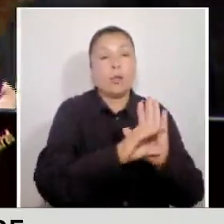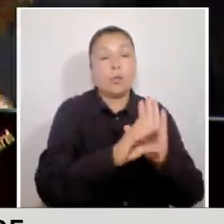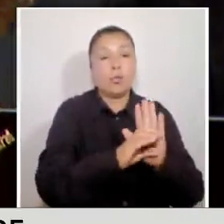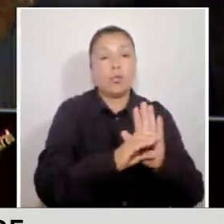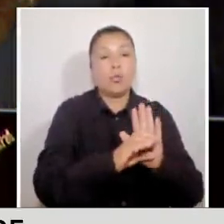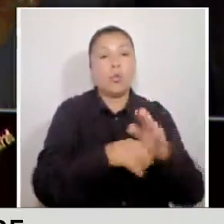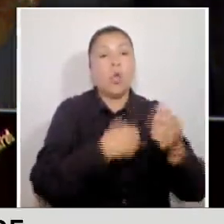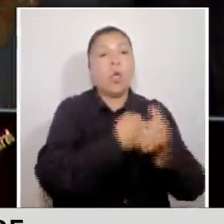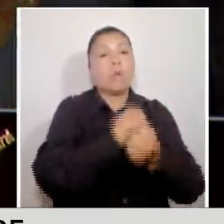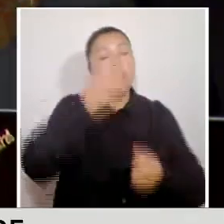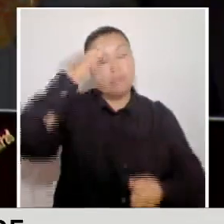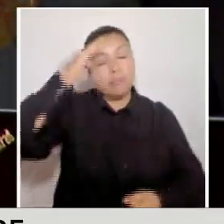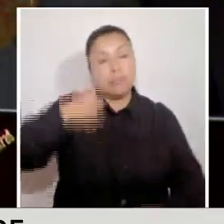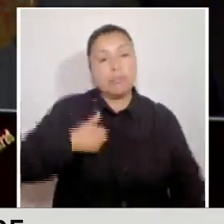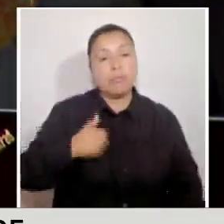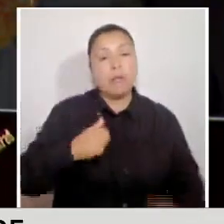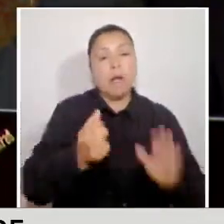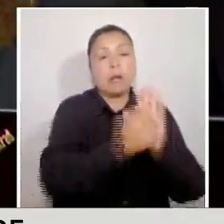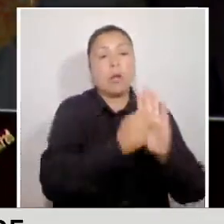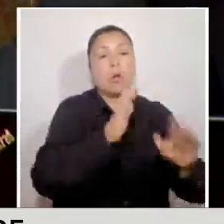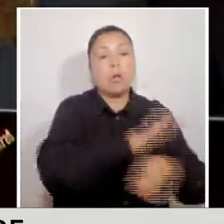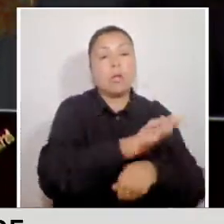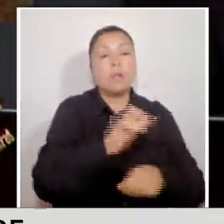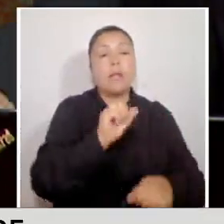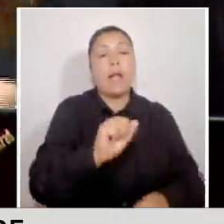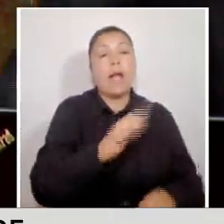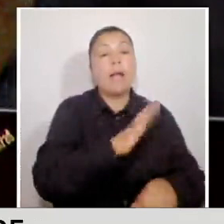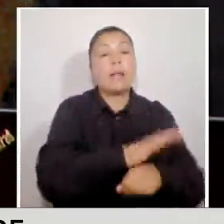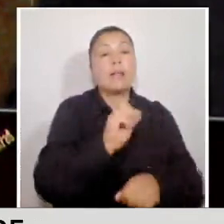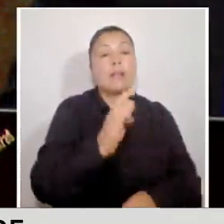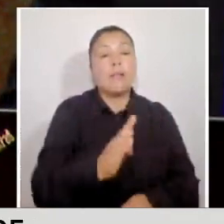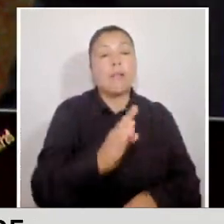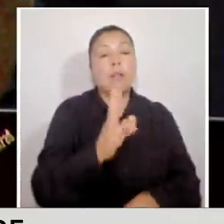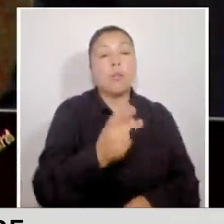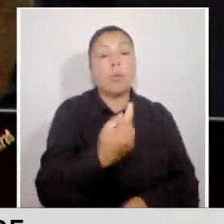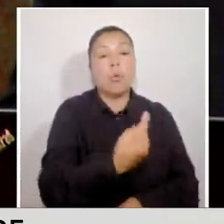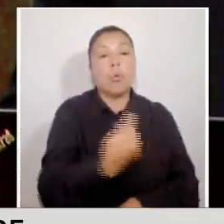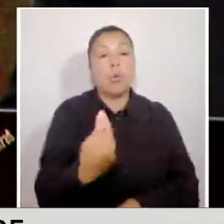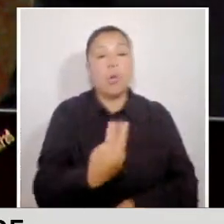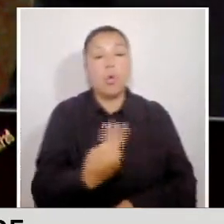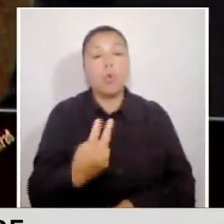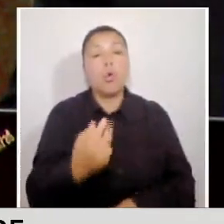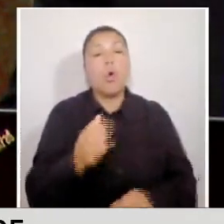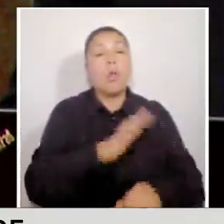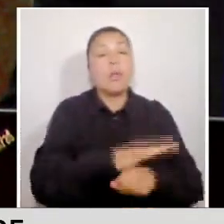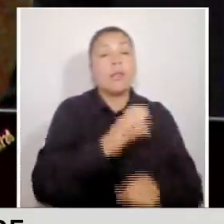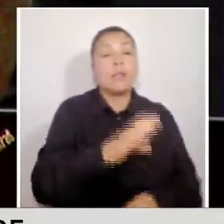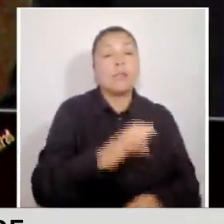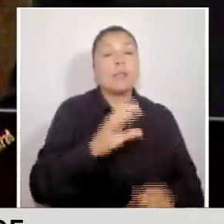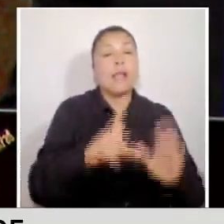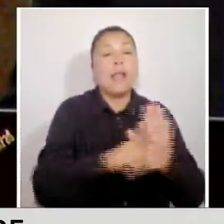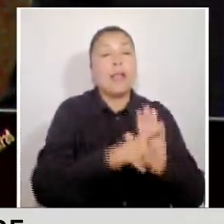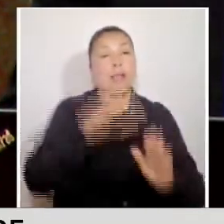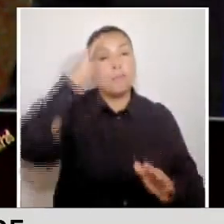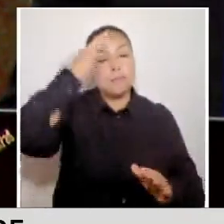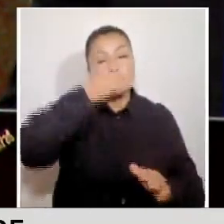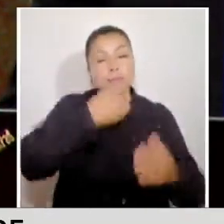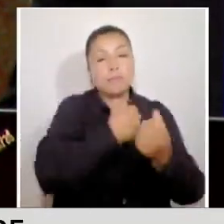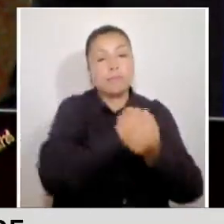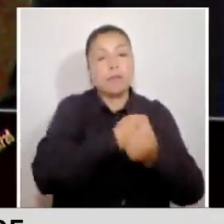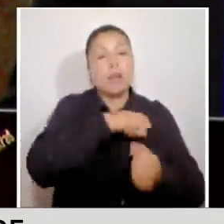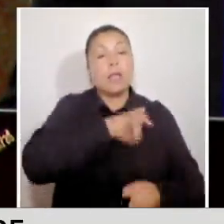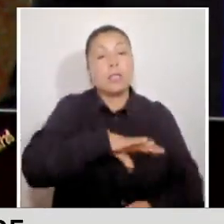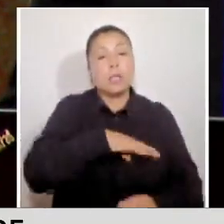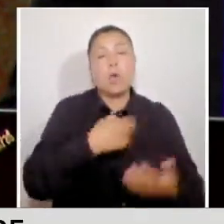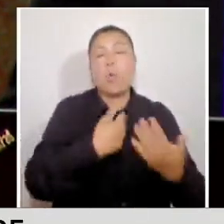chile en los artículos 15a 15b números 1 y 2 y 15c de la Ley Orgánica de gendarmería de chile o en cualquier otro delito